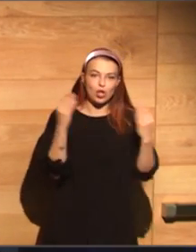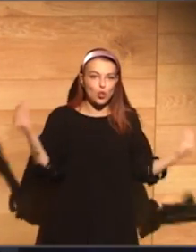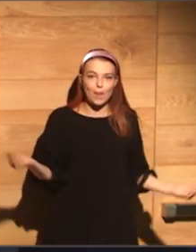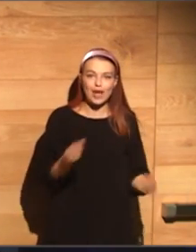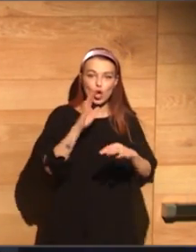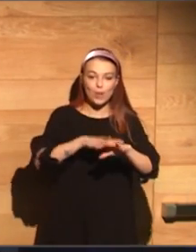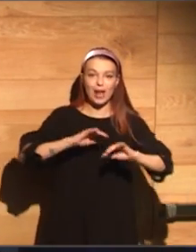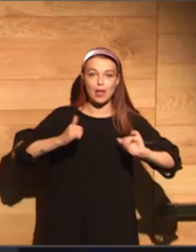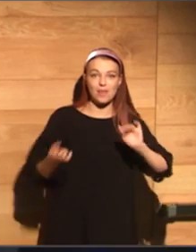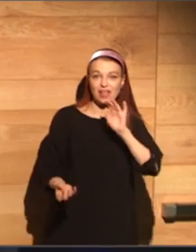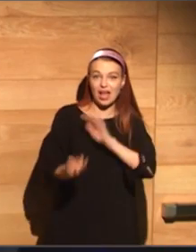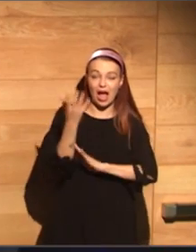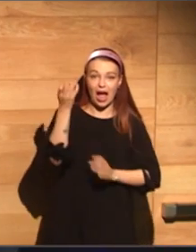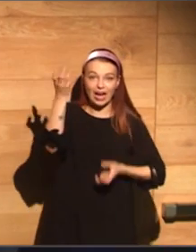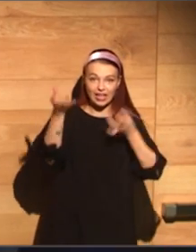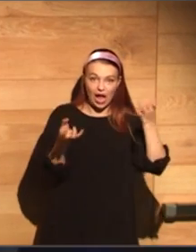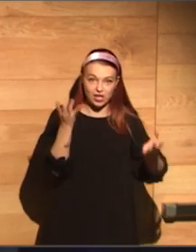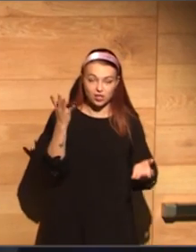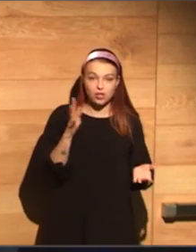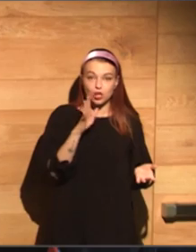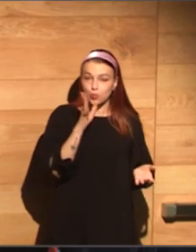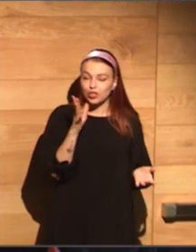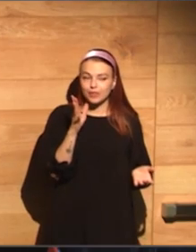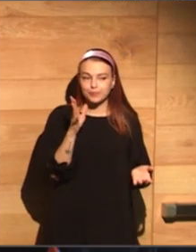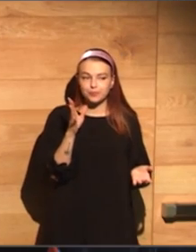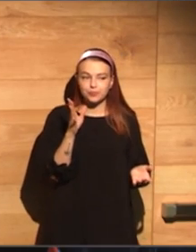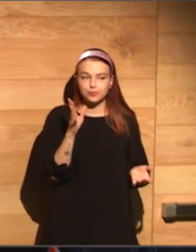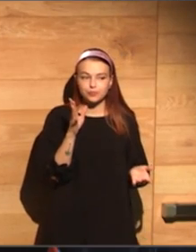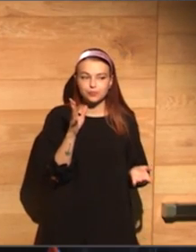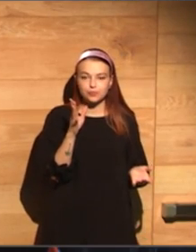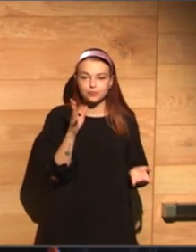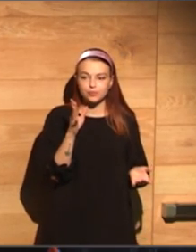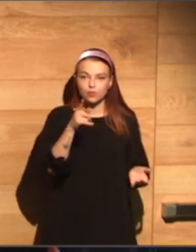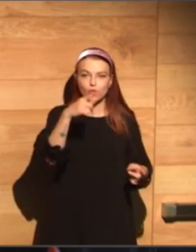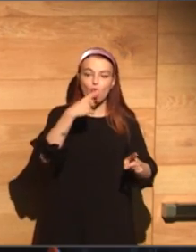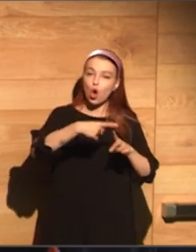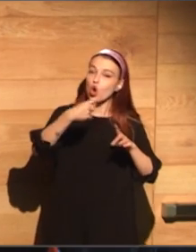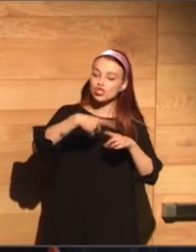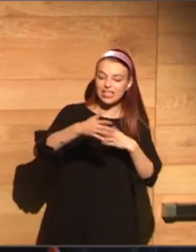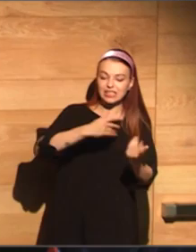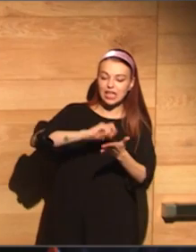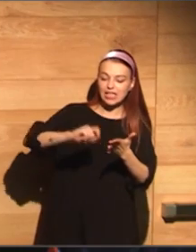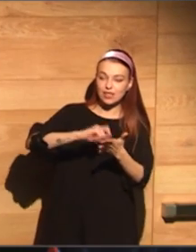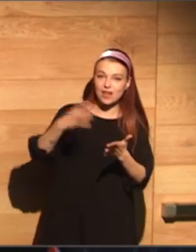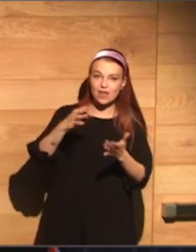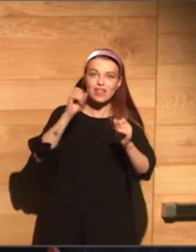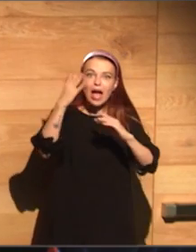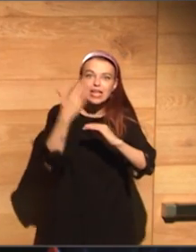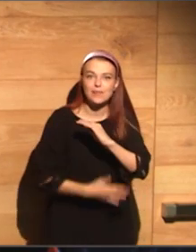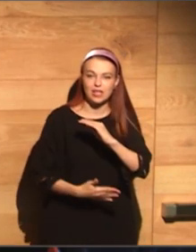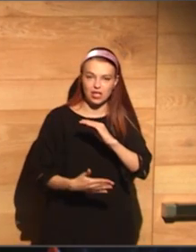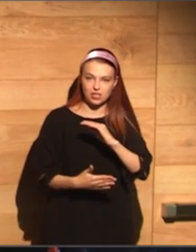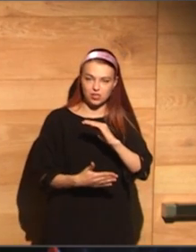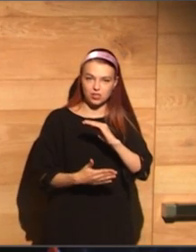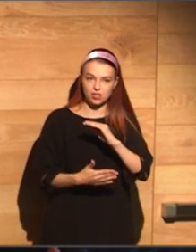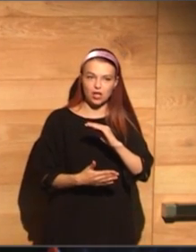creación. Claro, porque te están, de alguna manera, te están condicionando lo que tienes que escribir o de qué temas o evidentemente, ¿no?